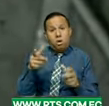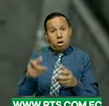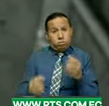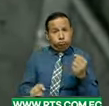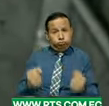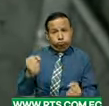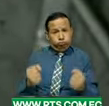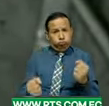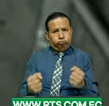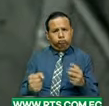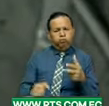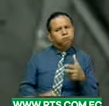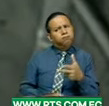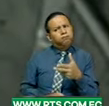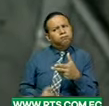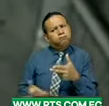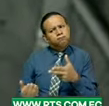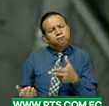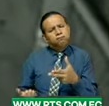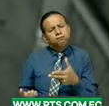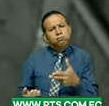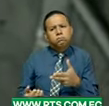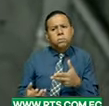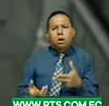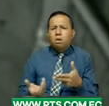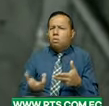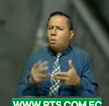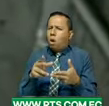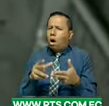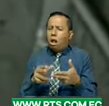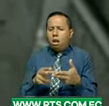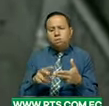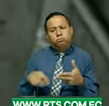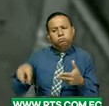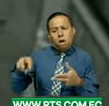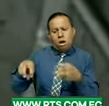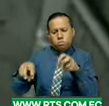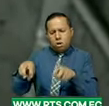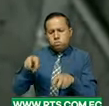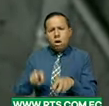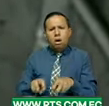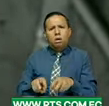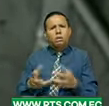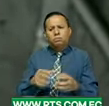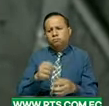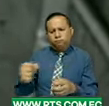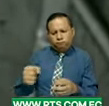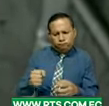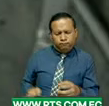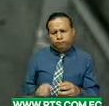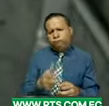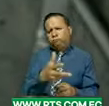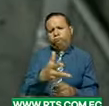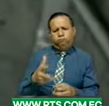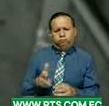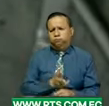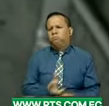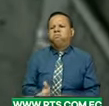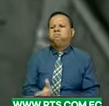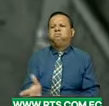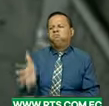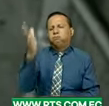camioneta sin mayor esfuerzo y como dueños o amigos se subieron y emprendieron la huida en reversa.